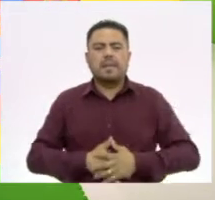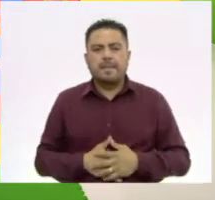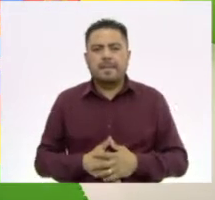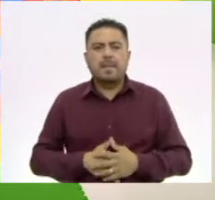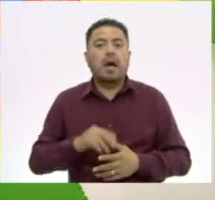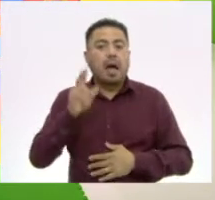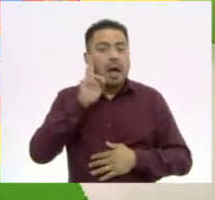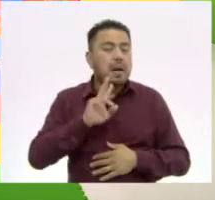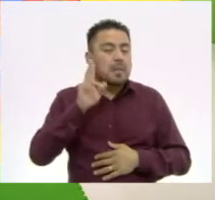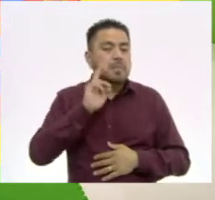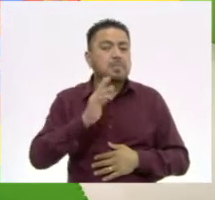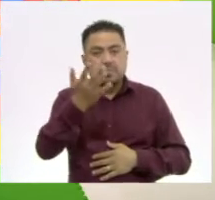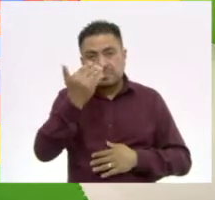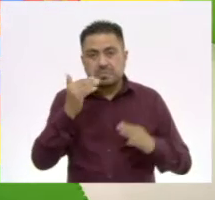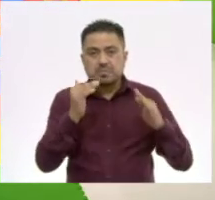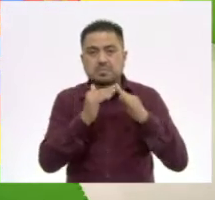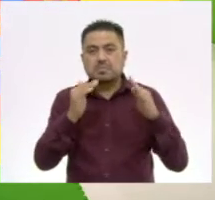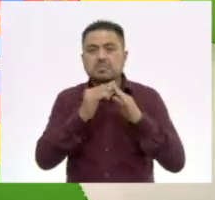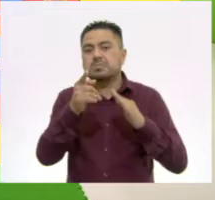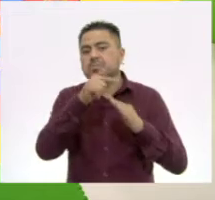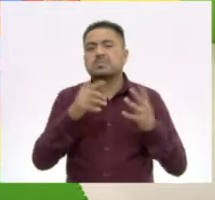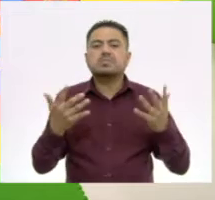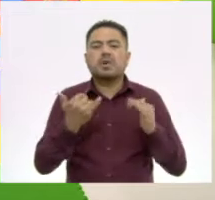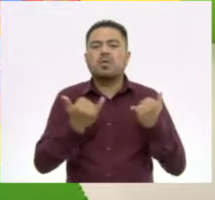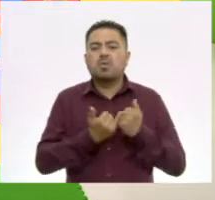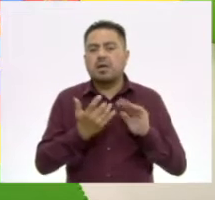a ver háganlo en casa